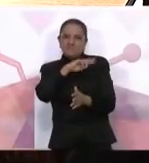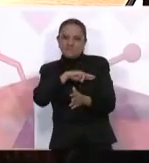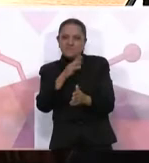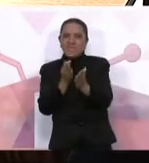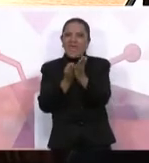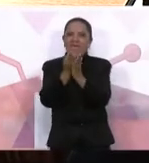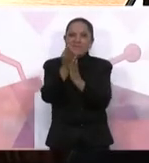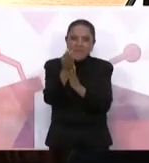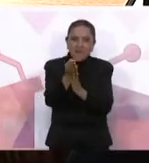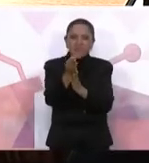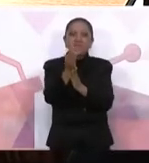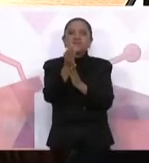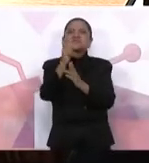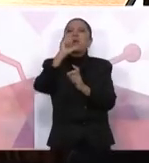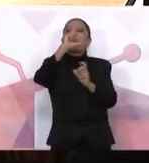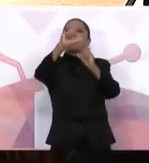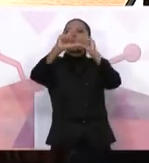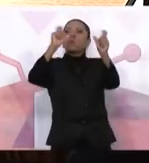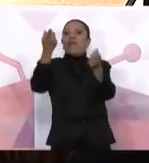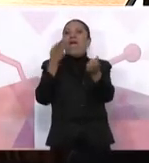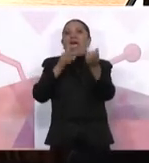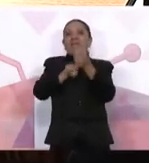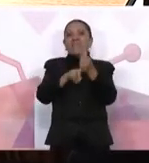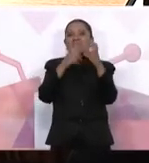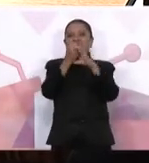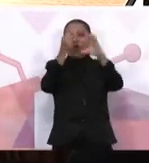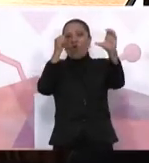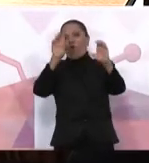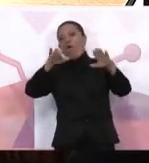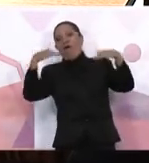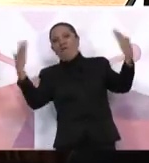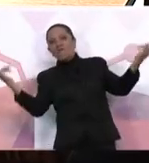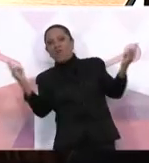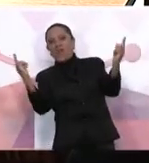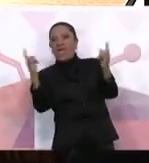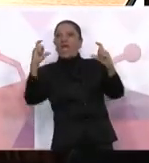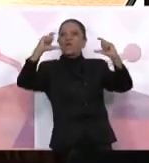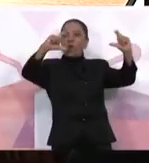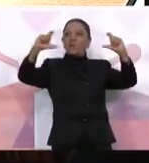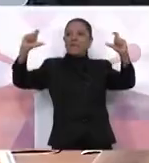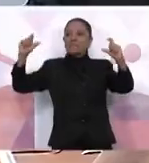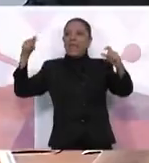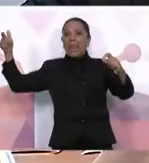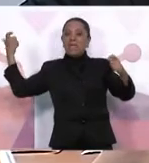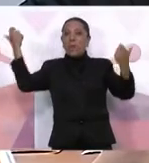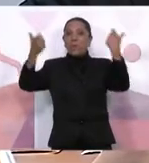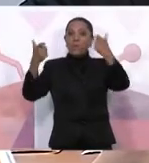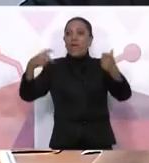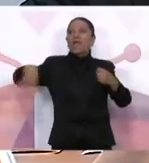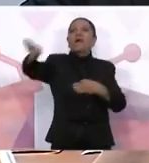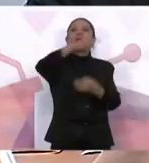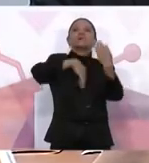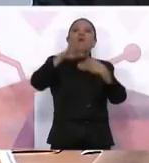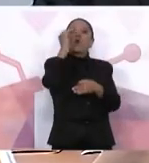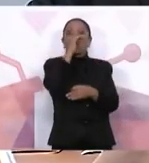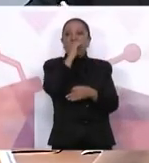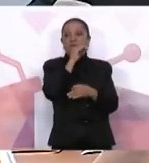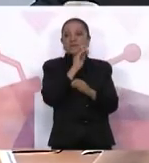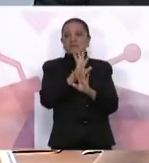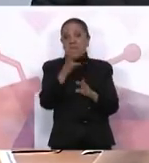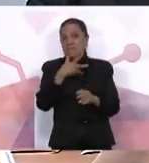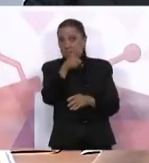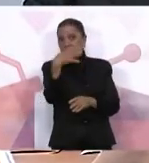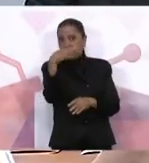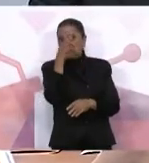publicidad en el interior y en el exterior de transporte para generar esta condición ya quedan todavía 14 segundos más vamos con mario